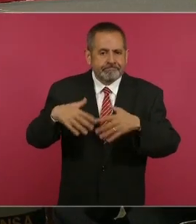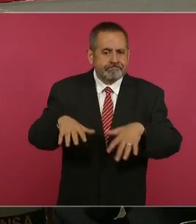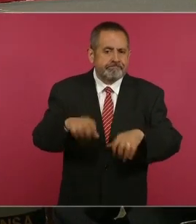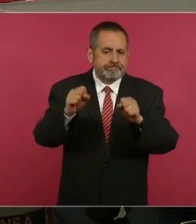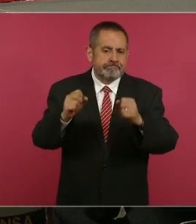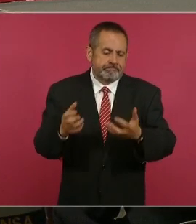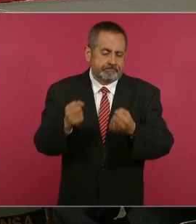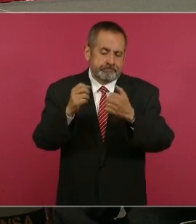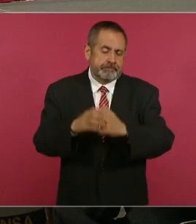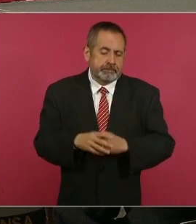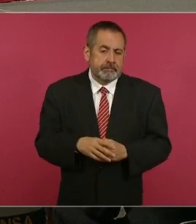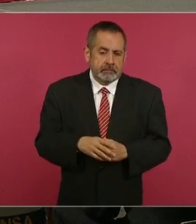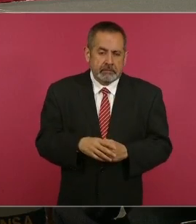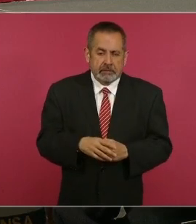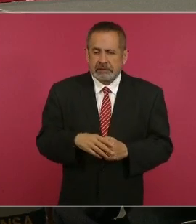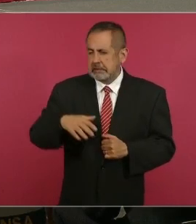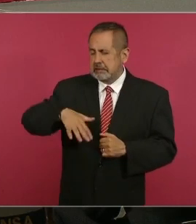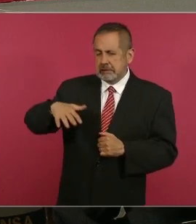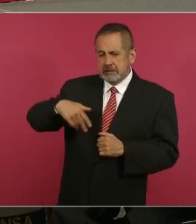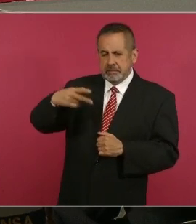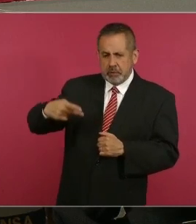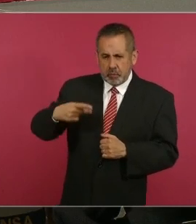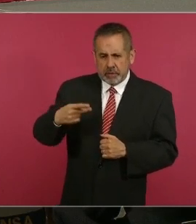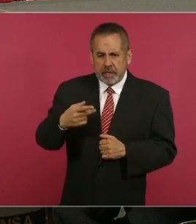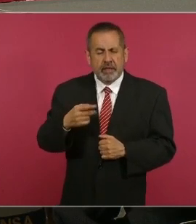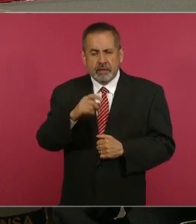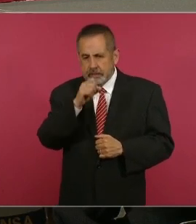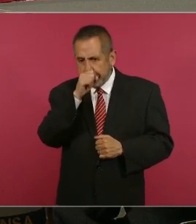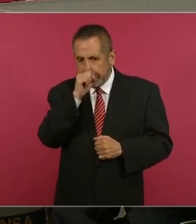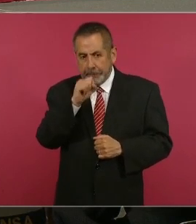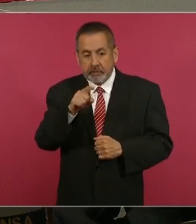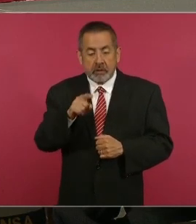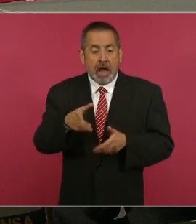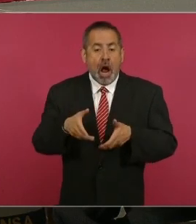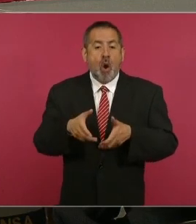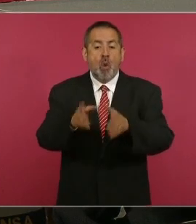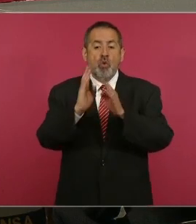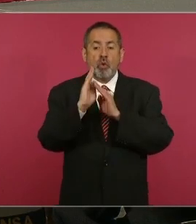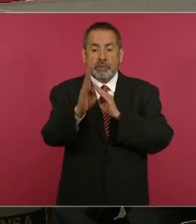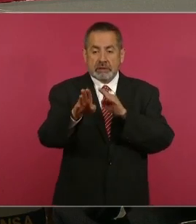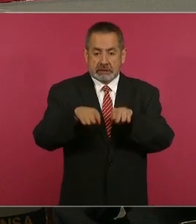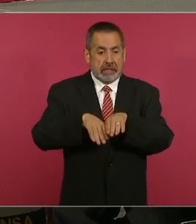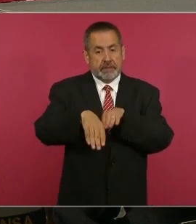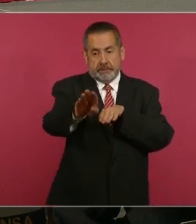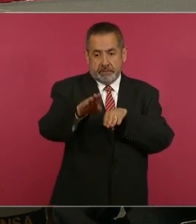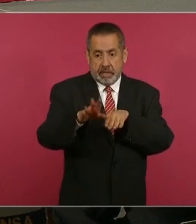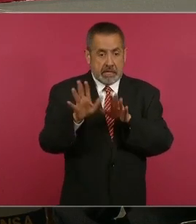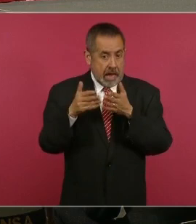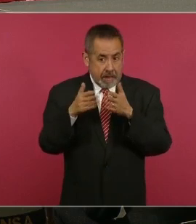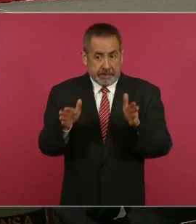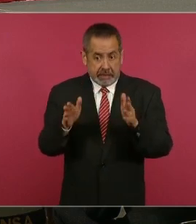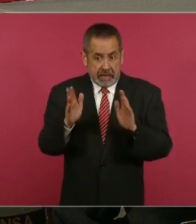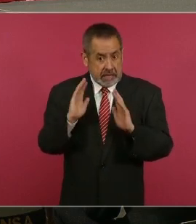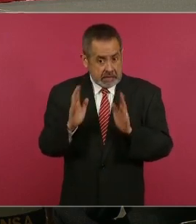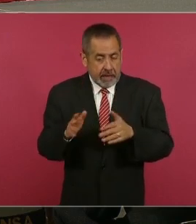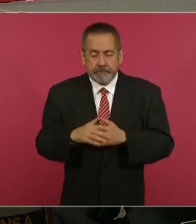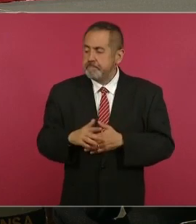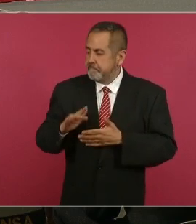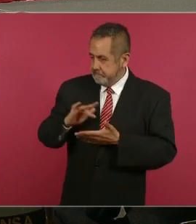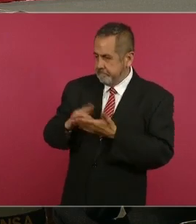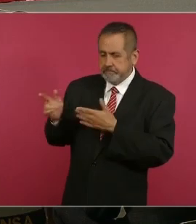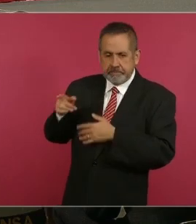mencionaban, una de las preguntas es que si la autopista ya estaba abierta, decirle que gracias al apoyo